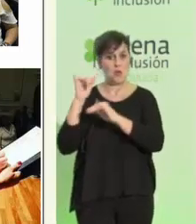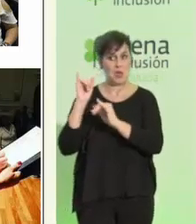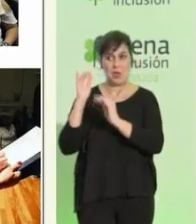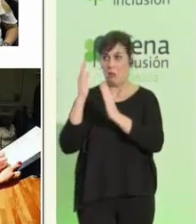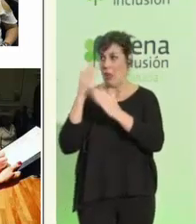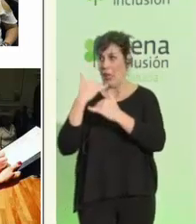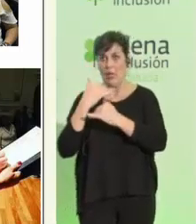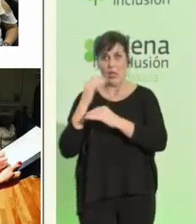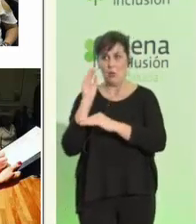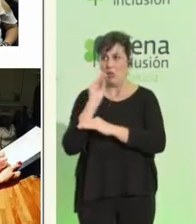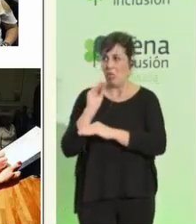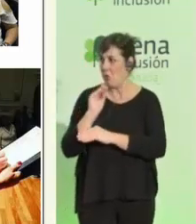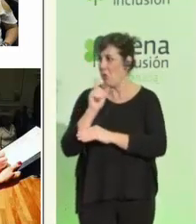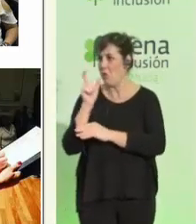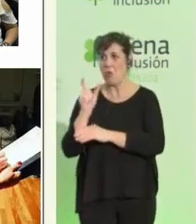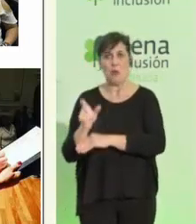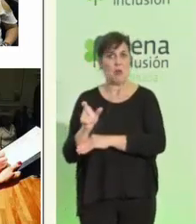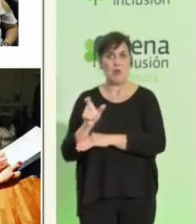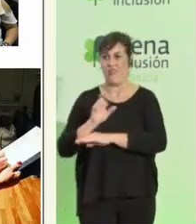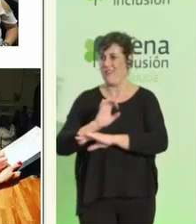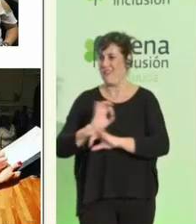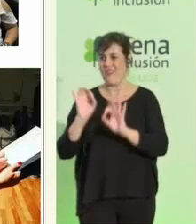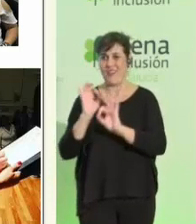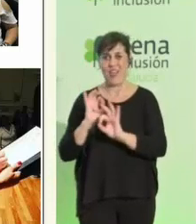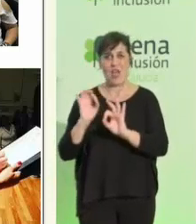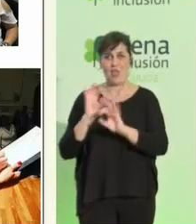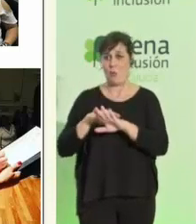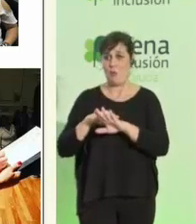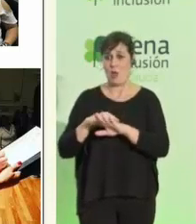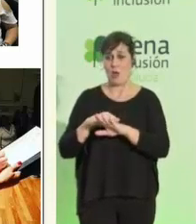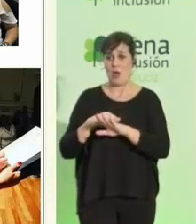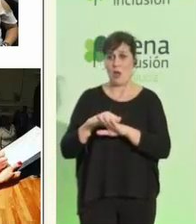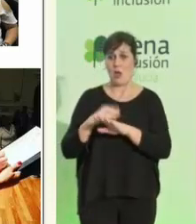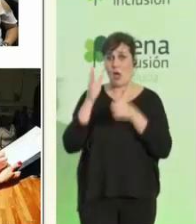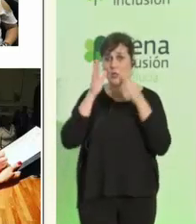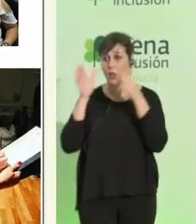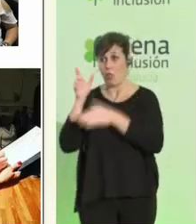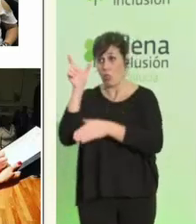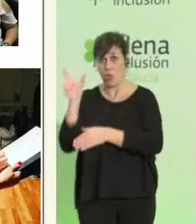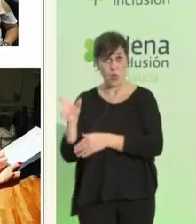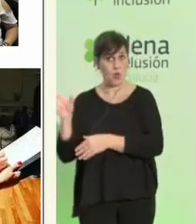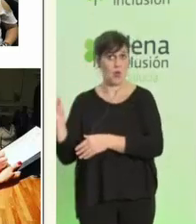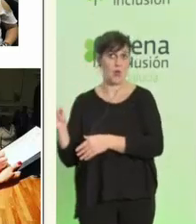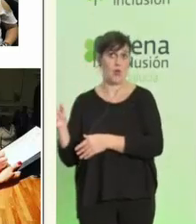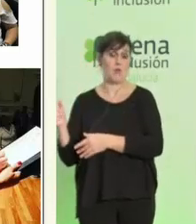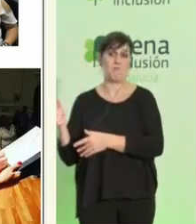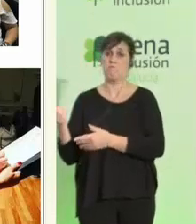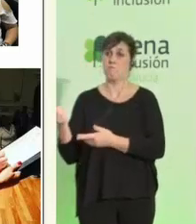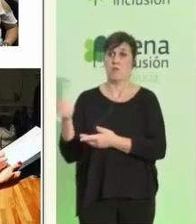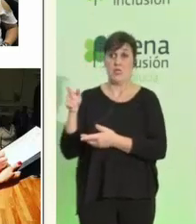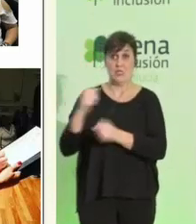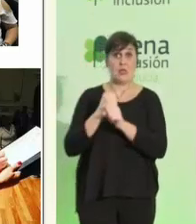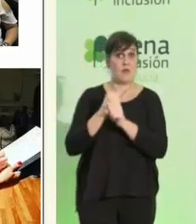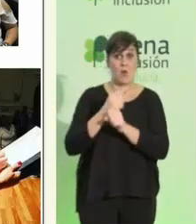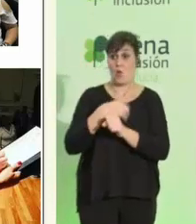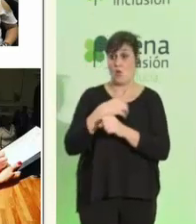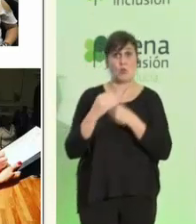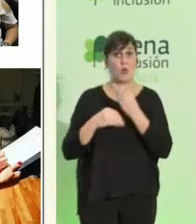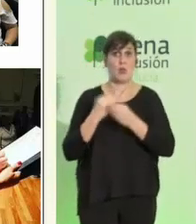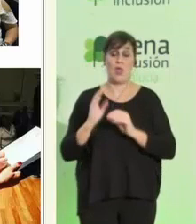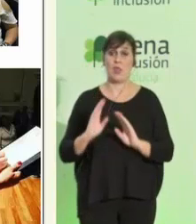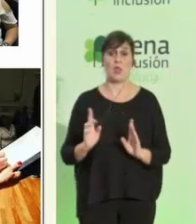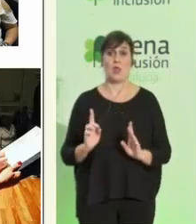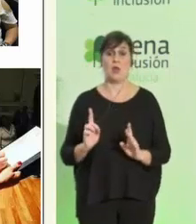no había cuidadores para ocuparse de ellos, no se podía hacer ese trabajo, y claro, en